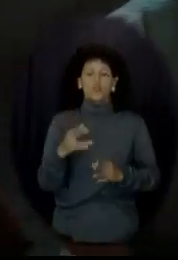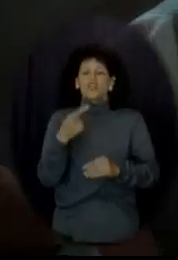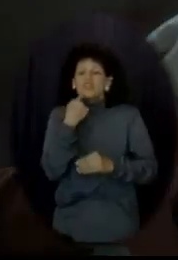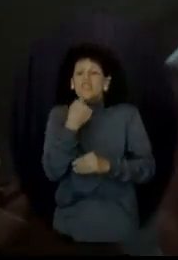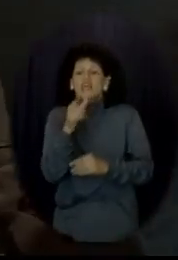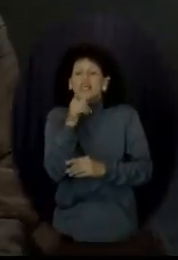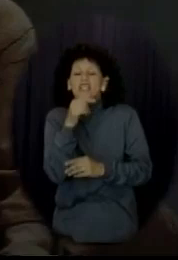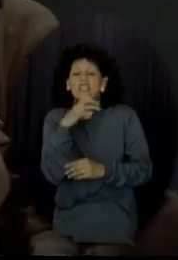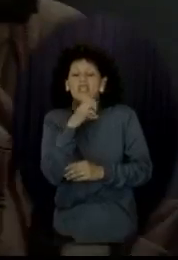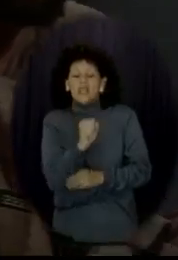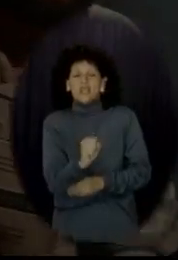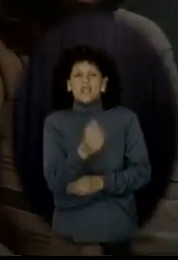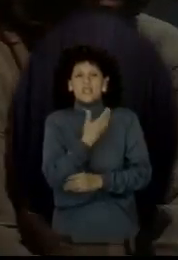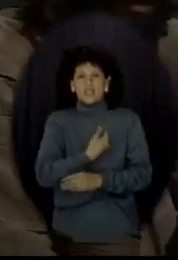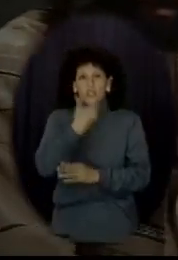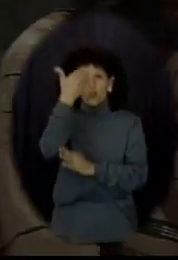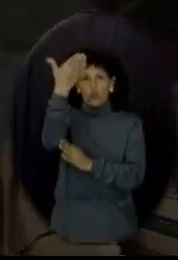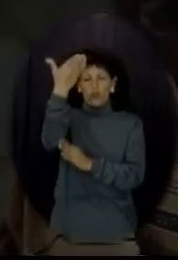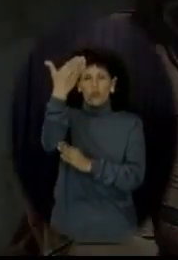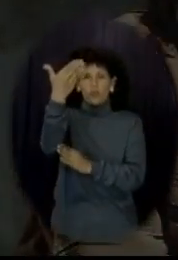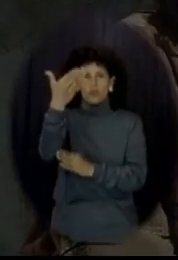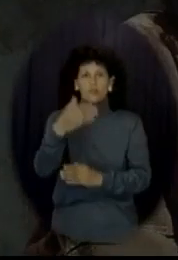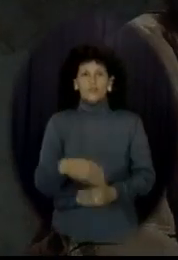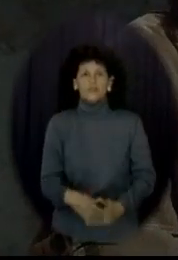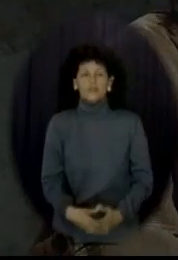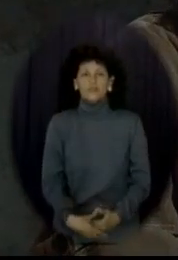al traidor, señor.